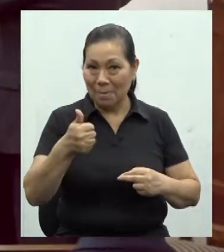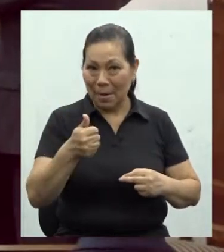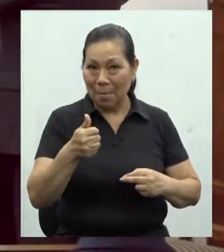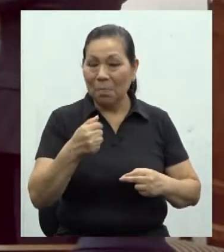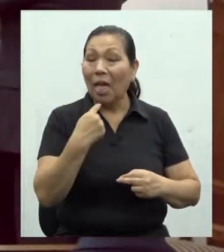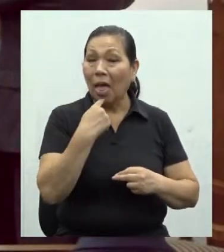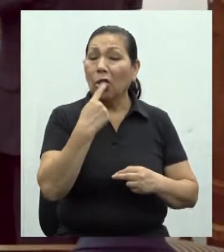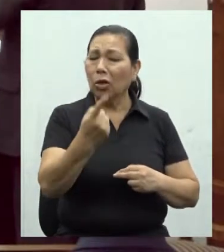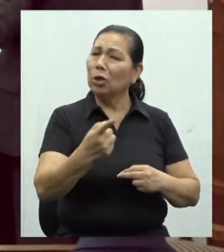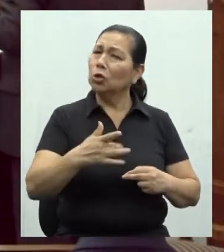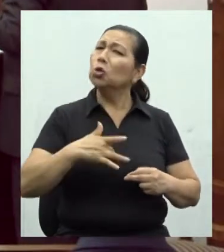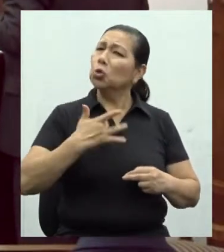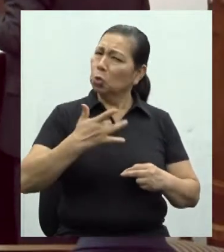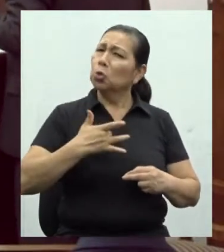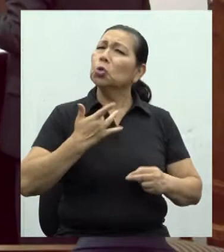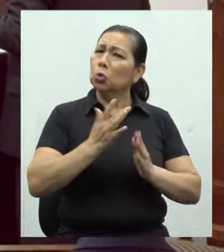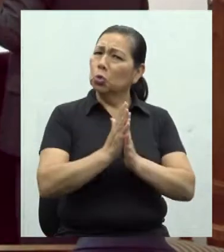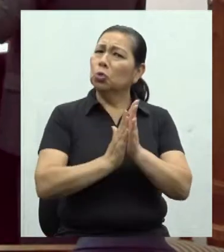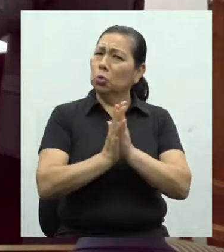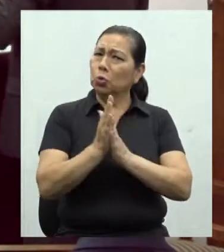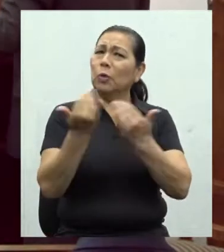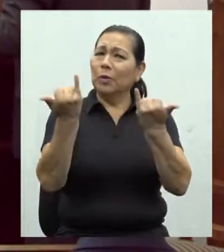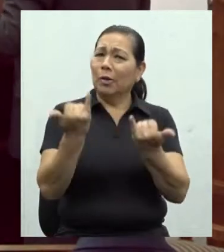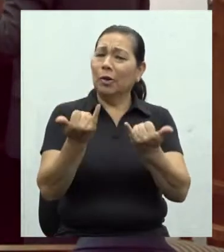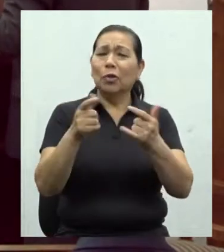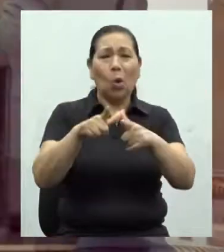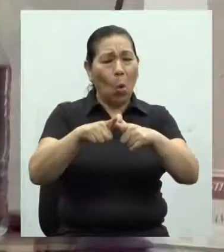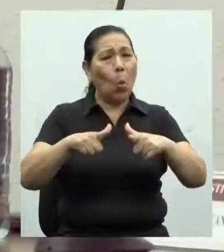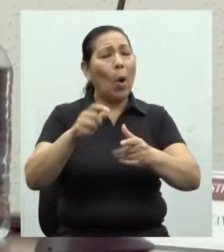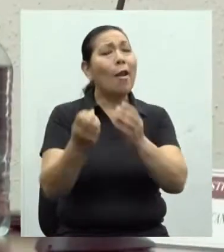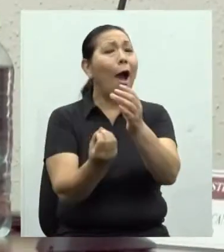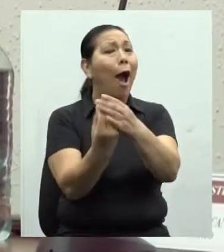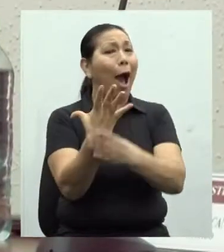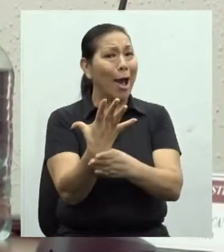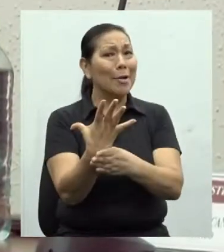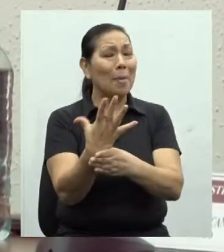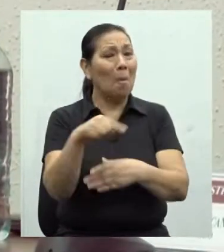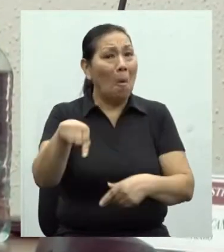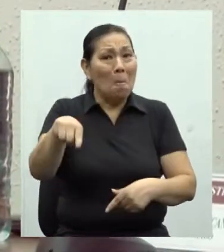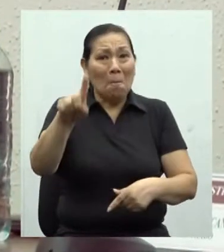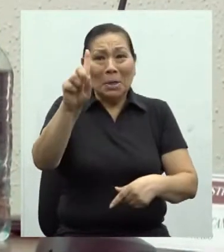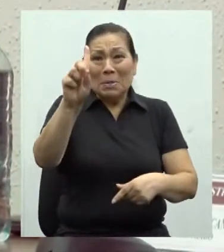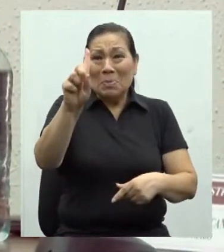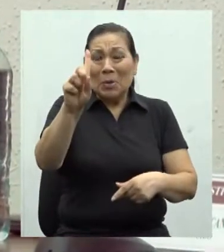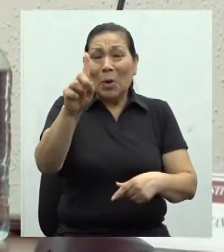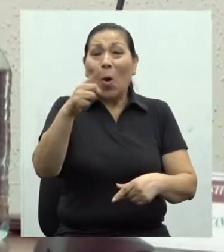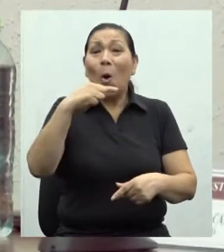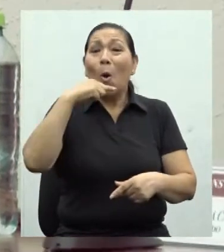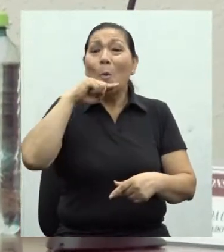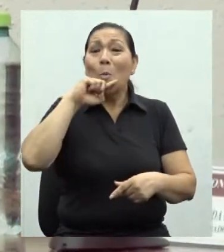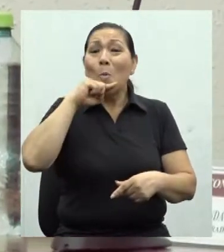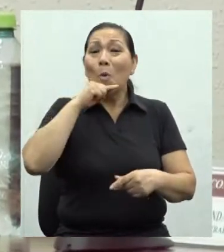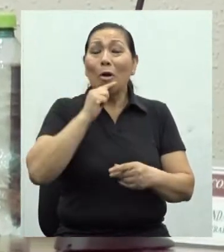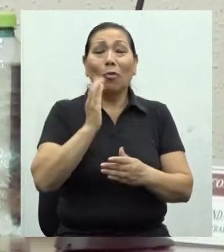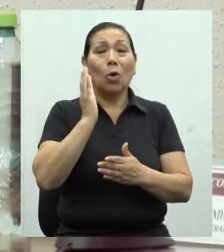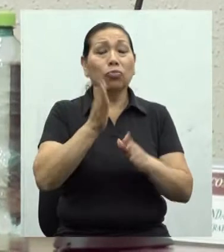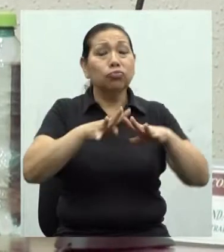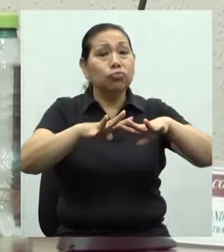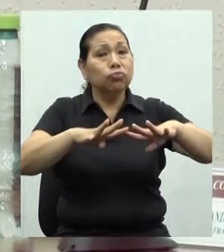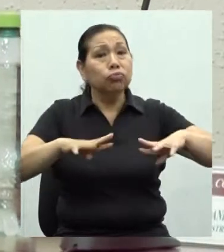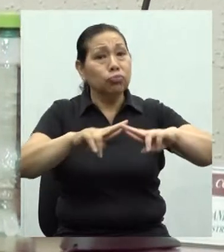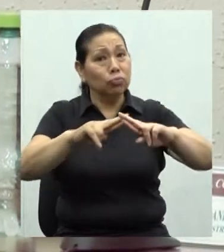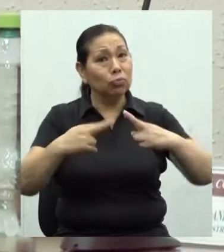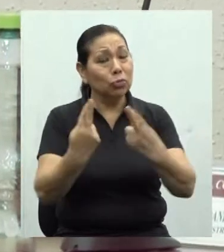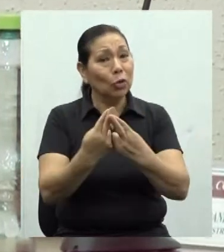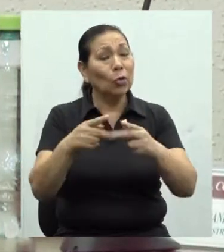Narváez dijo sentirse muy complacida de estar en esa ciudad y destacó que es la primera vez que una mujer preside una audiencia en